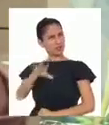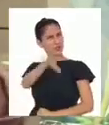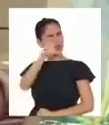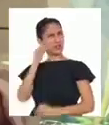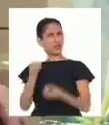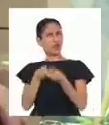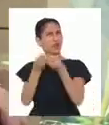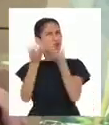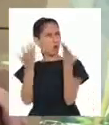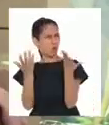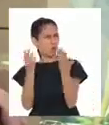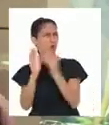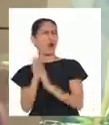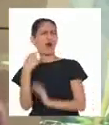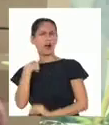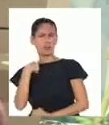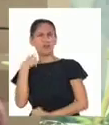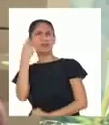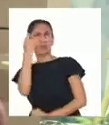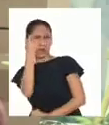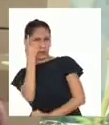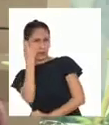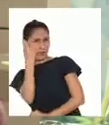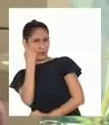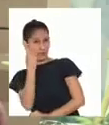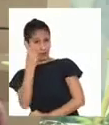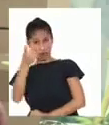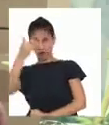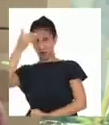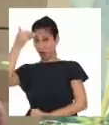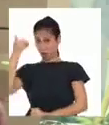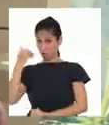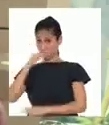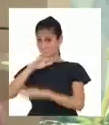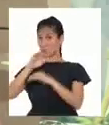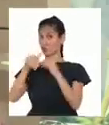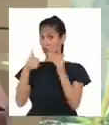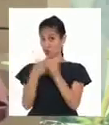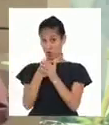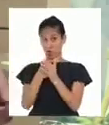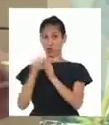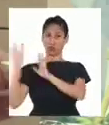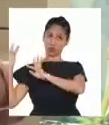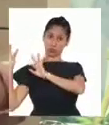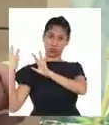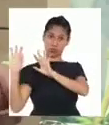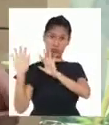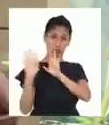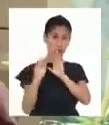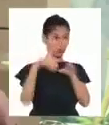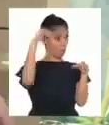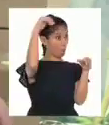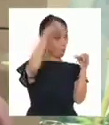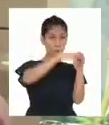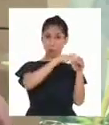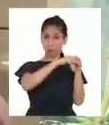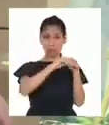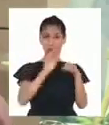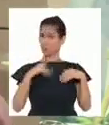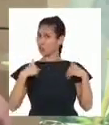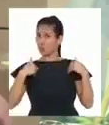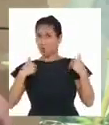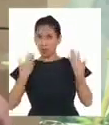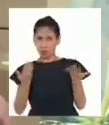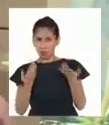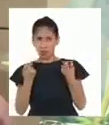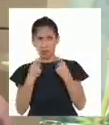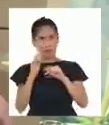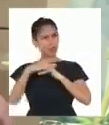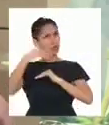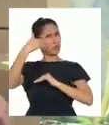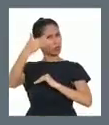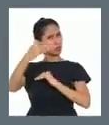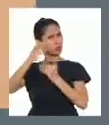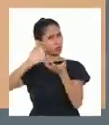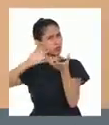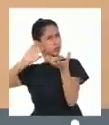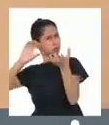ni todos podían votar, ni ser elegidas o elegidos como autoridades, pero entonces, ¿cómo fue cambiando eso en el